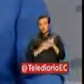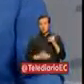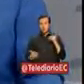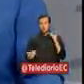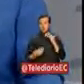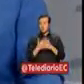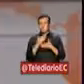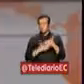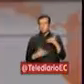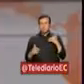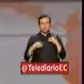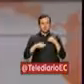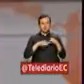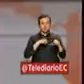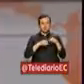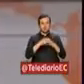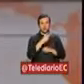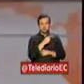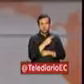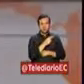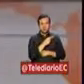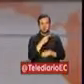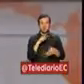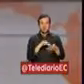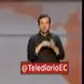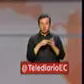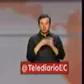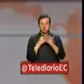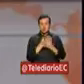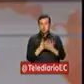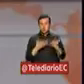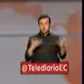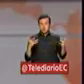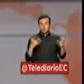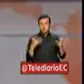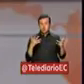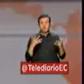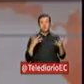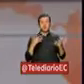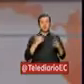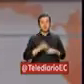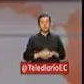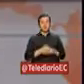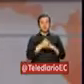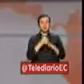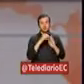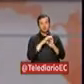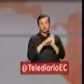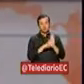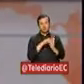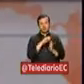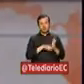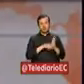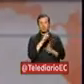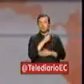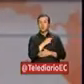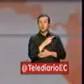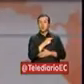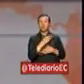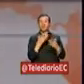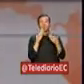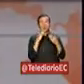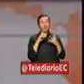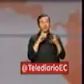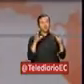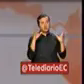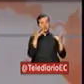de administrativo y académico? Implica en los hechos que hay una autoridad constituida en la Universidad de Guayaquil a partir de la